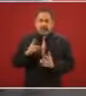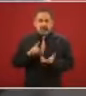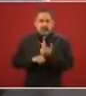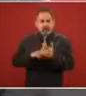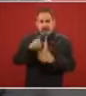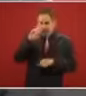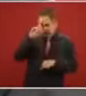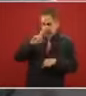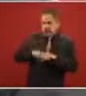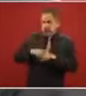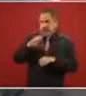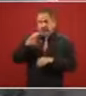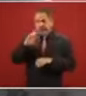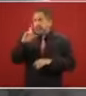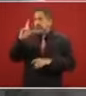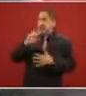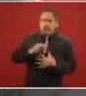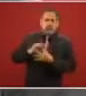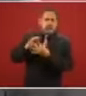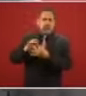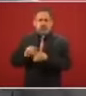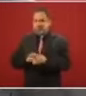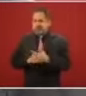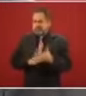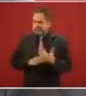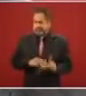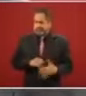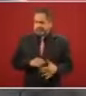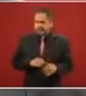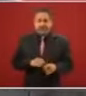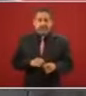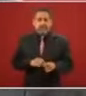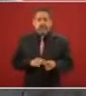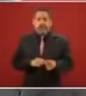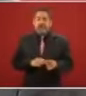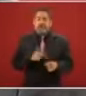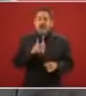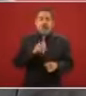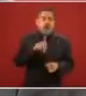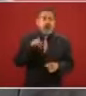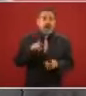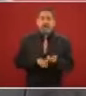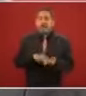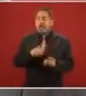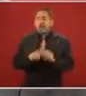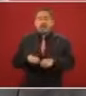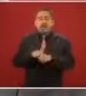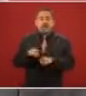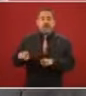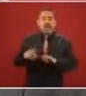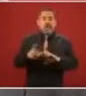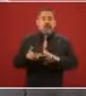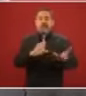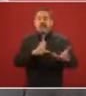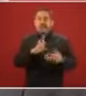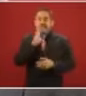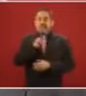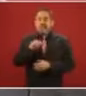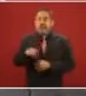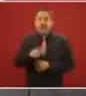espirituales, pero fue mucha la descomposición que produjo